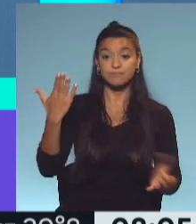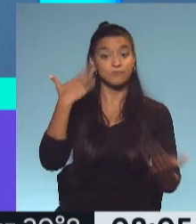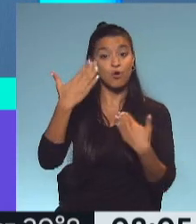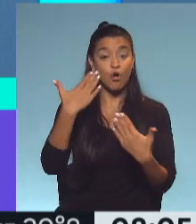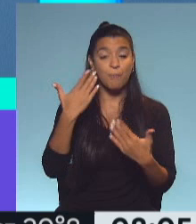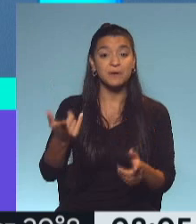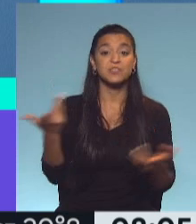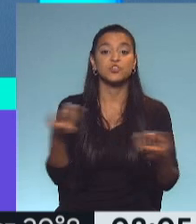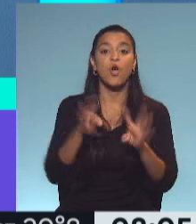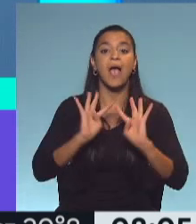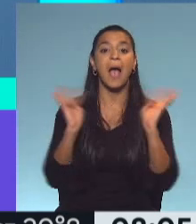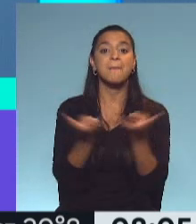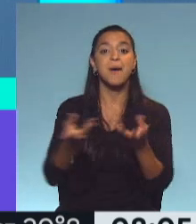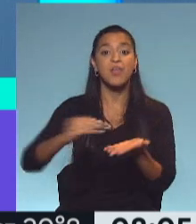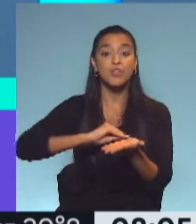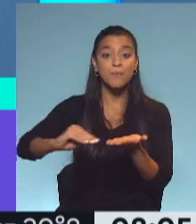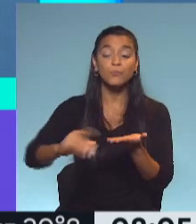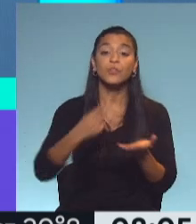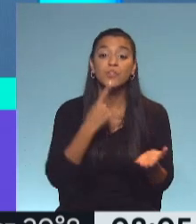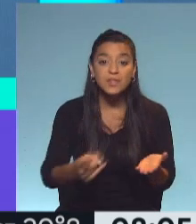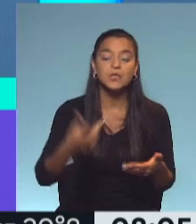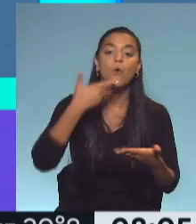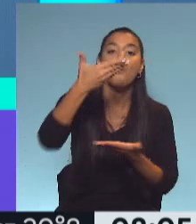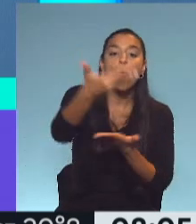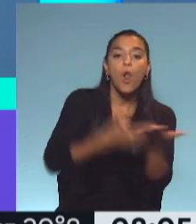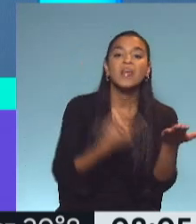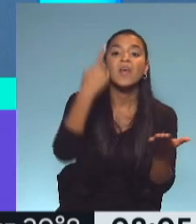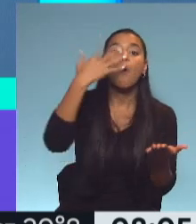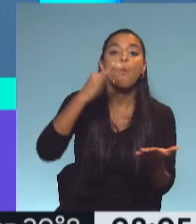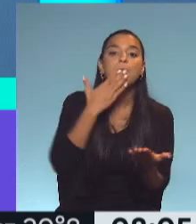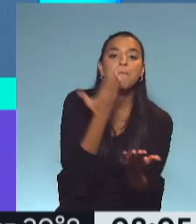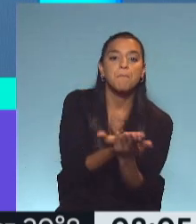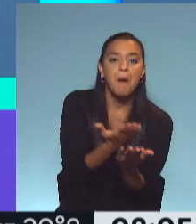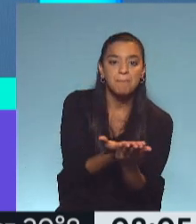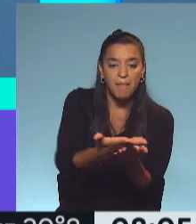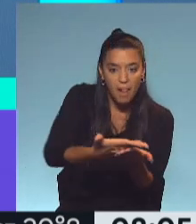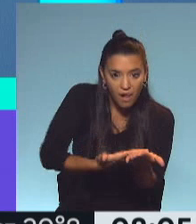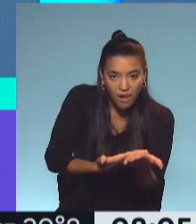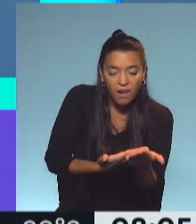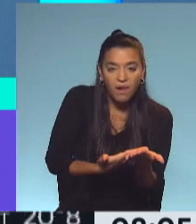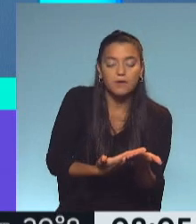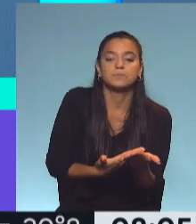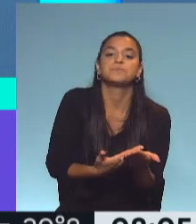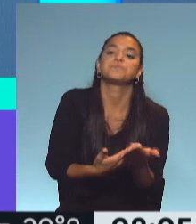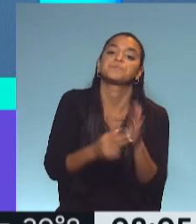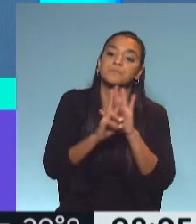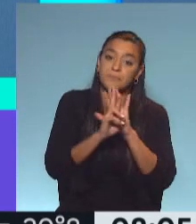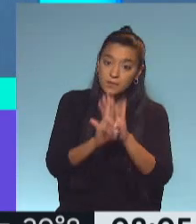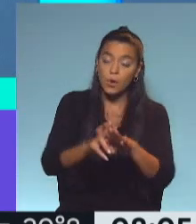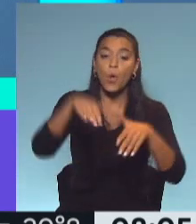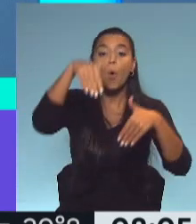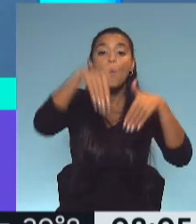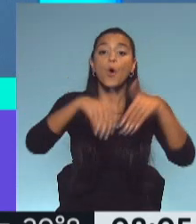de Diputados proponen que se implemente la boleta única de papel, que se autorice el voto